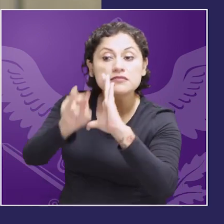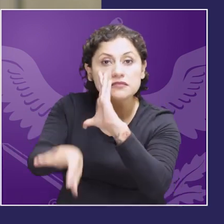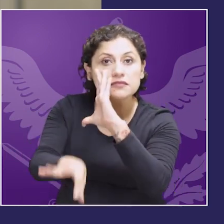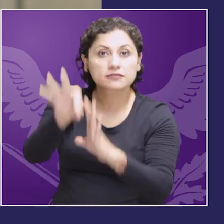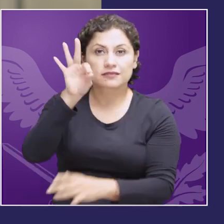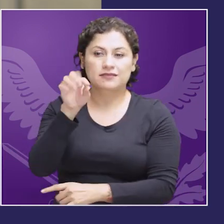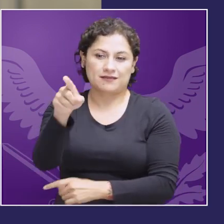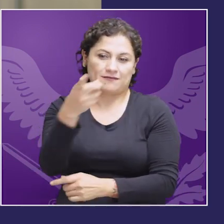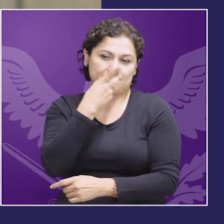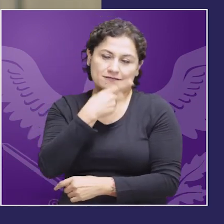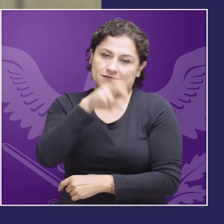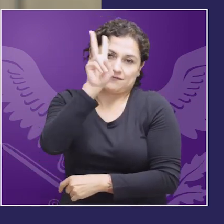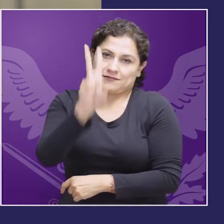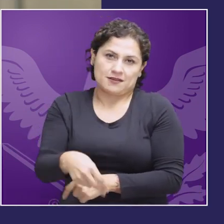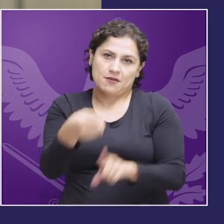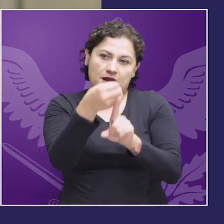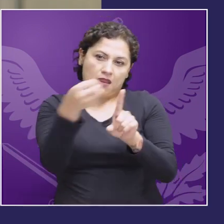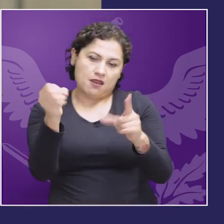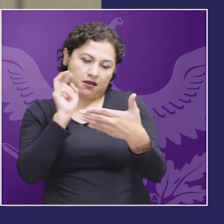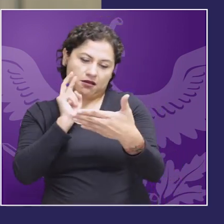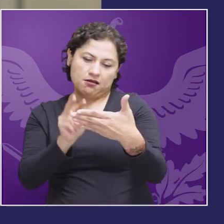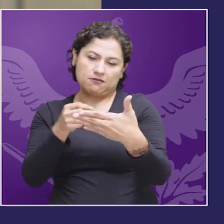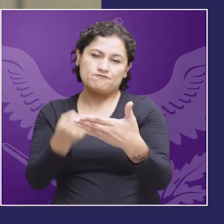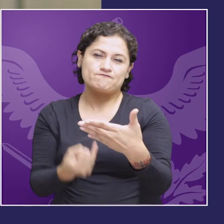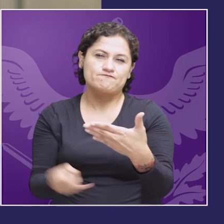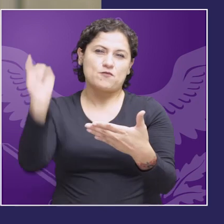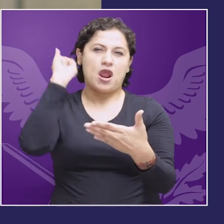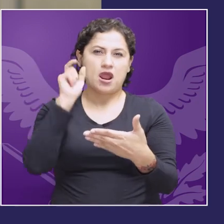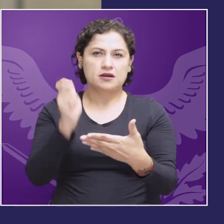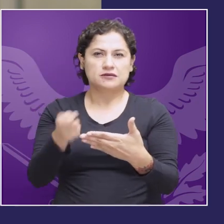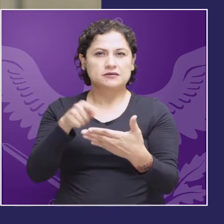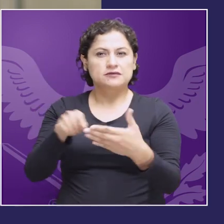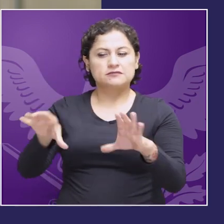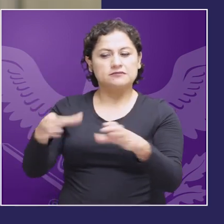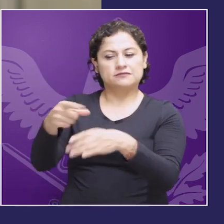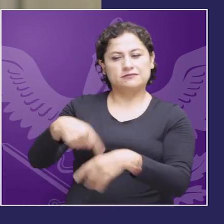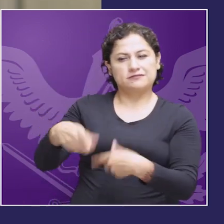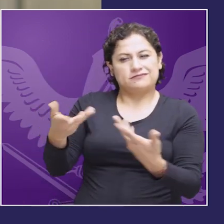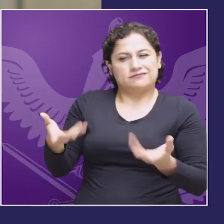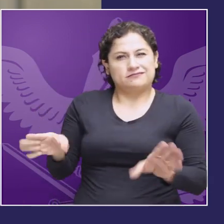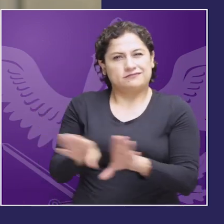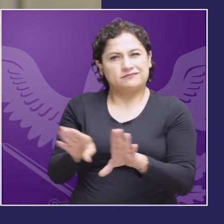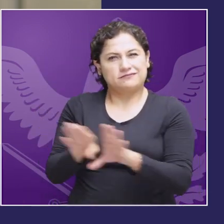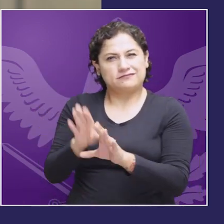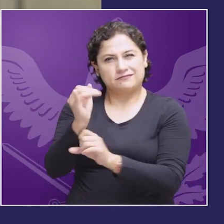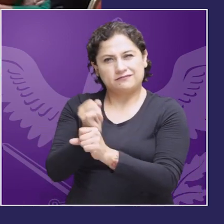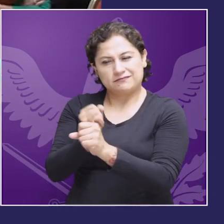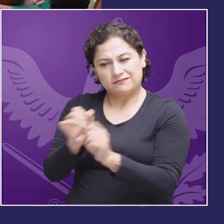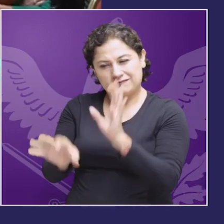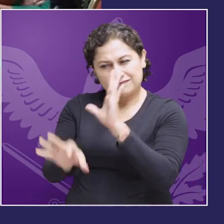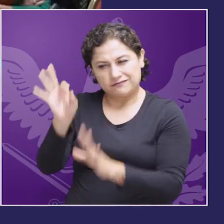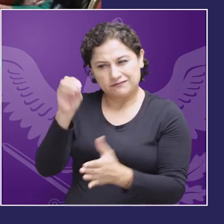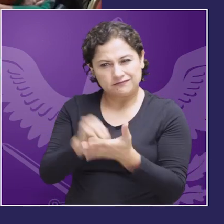judicatura fue capaz de captar cuál era la esencia del trabajo, del caso. No tengo más que decir. Bien,